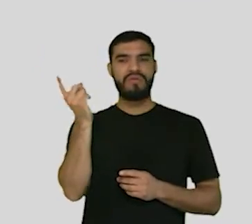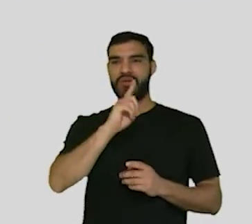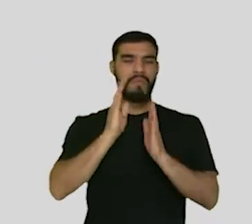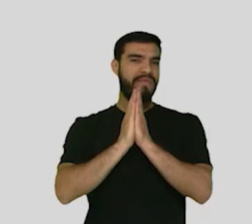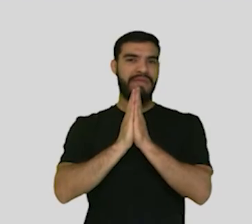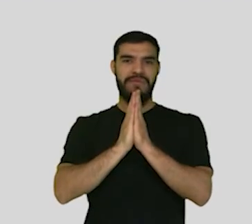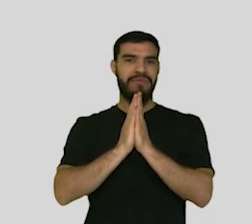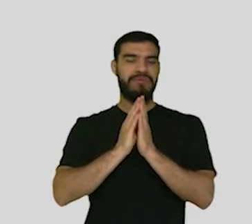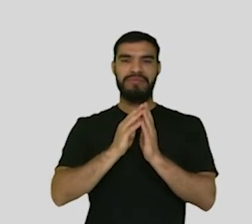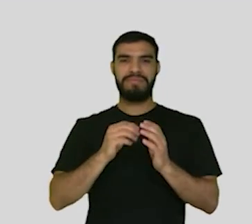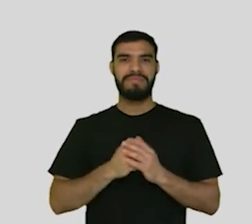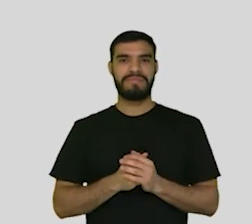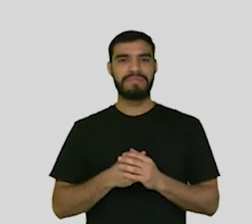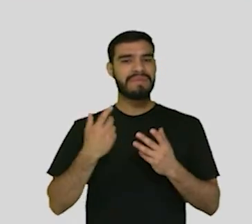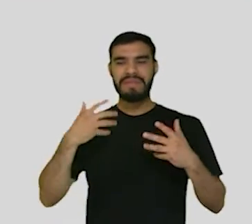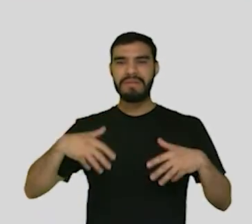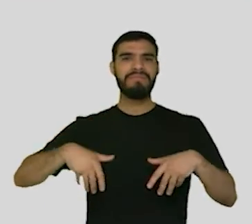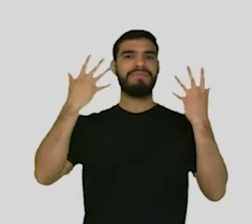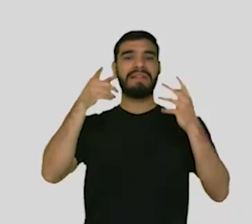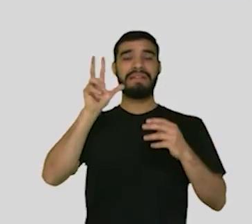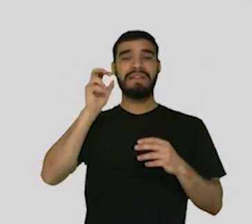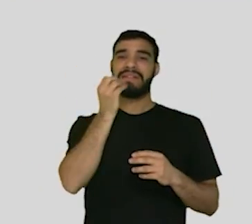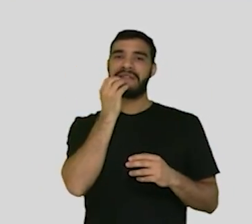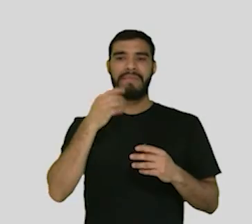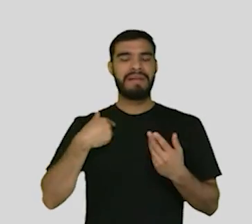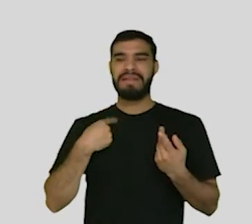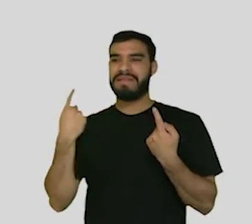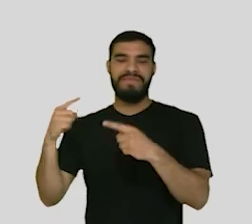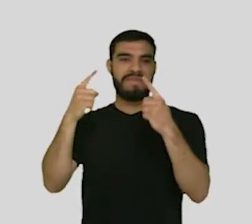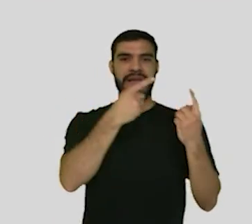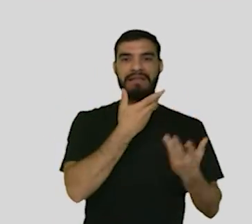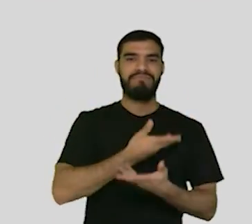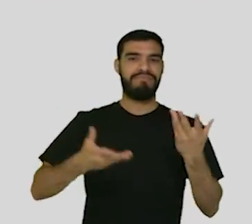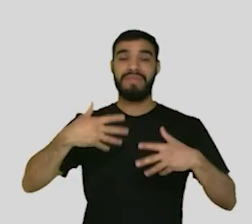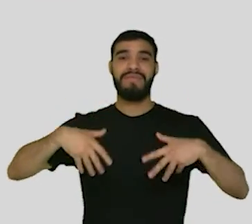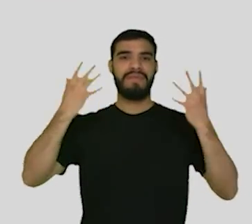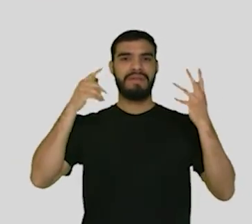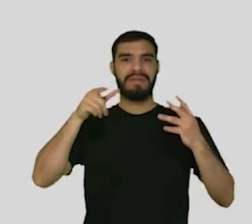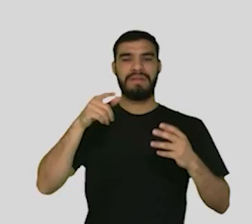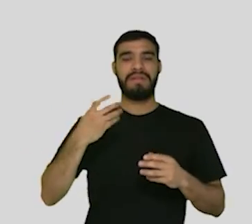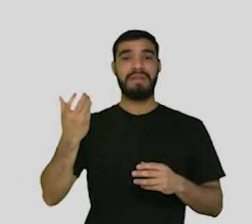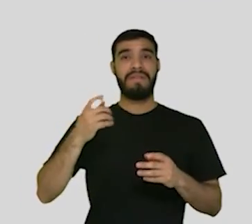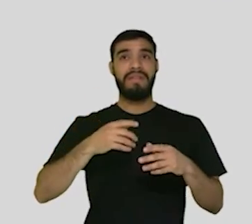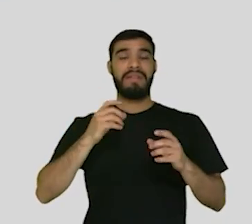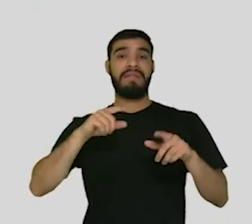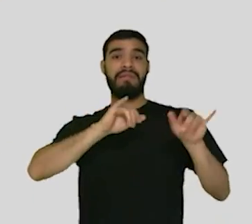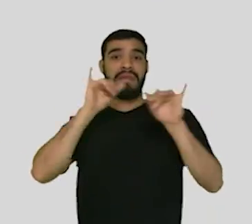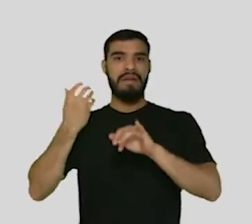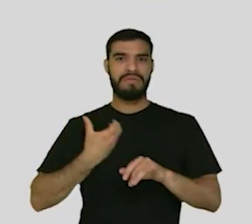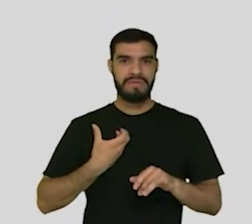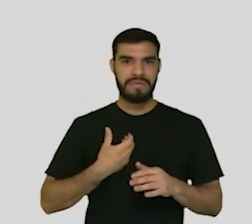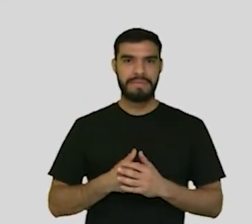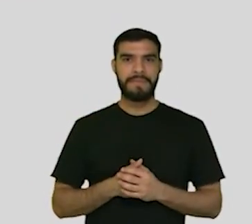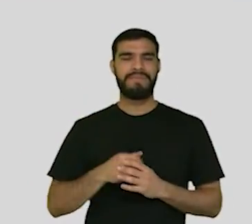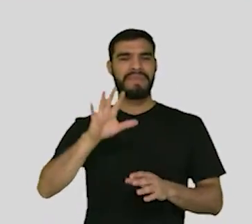favor. Celebremos la diversidad. El 30 de septiembre. Por supuesto, el 30 de septiembre. Te iba en Marandune, Ponaba.